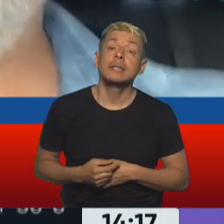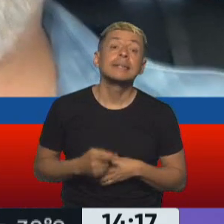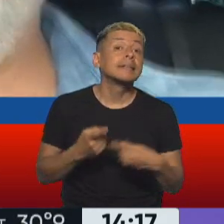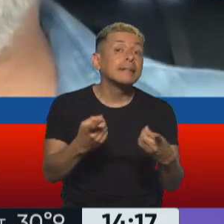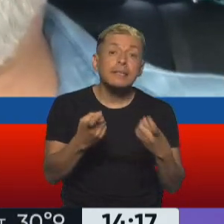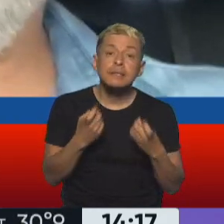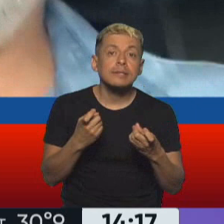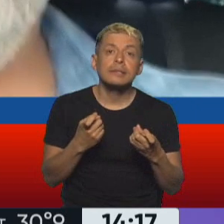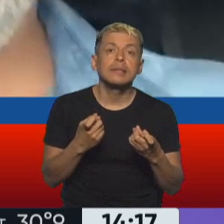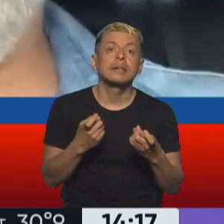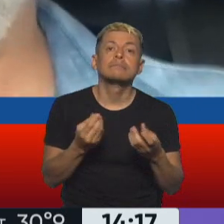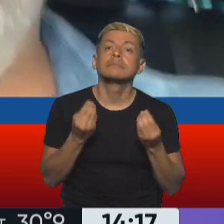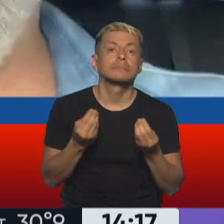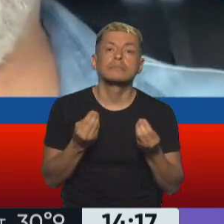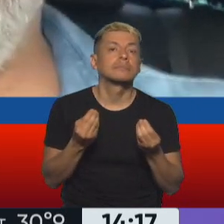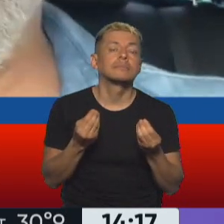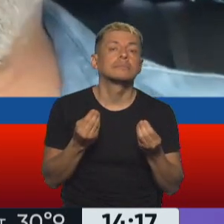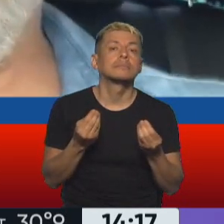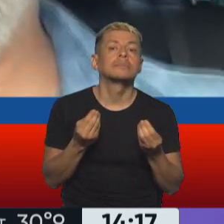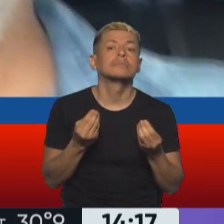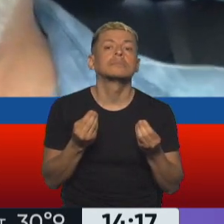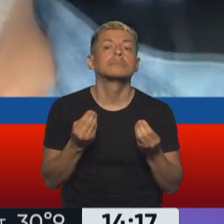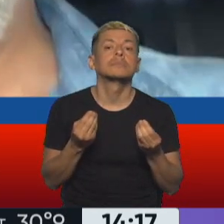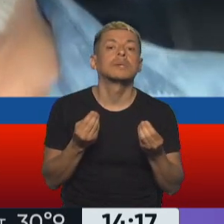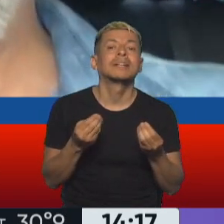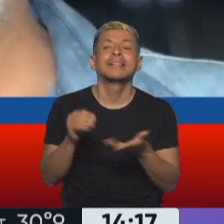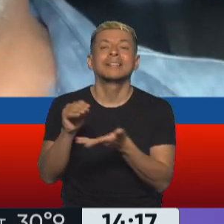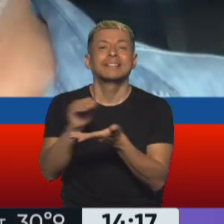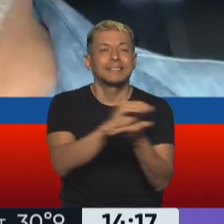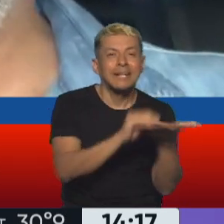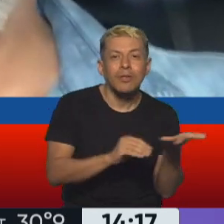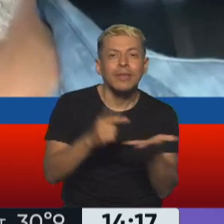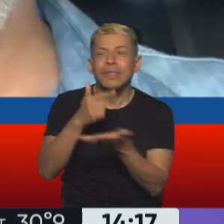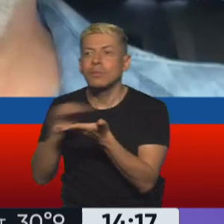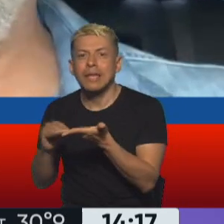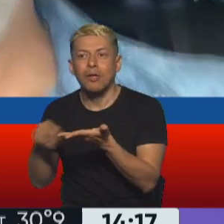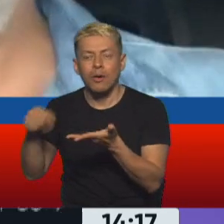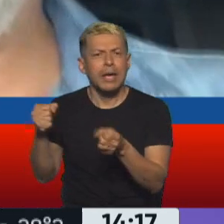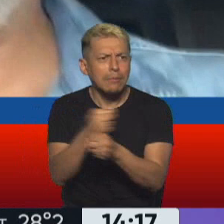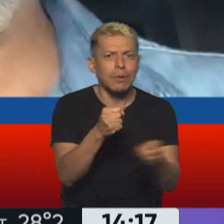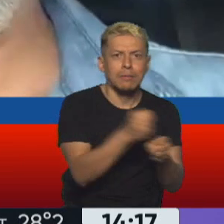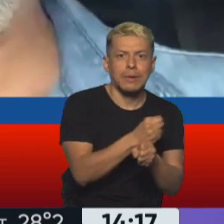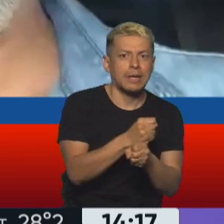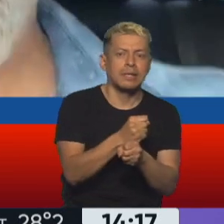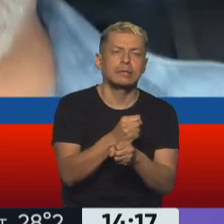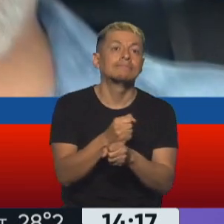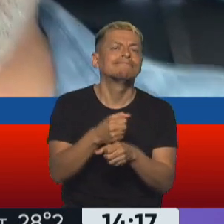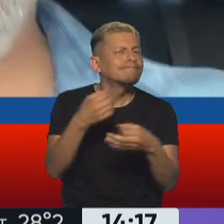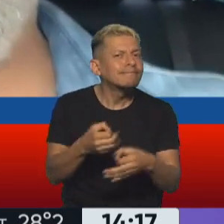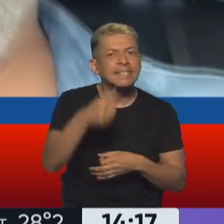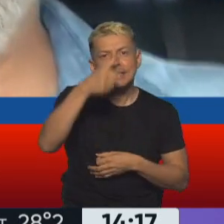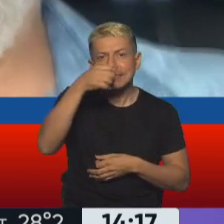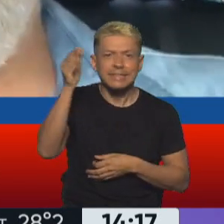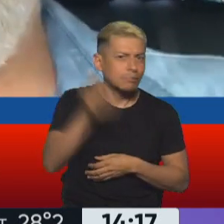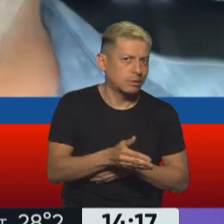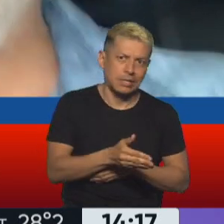no solamente la mayoría de las dos casas del Congreso, pero tienen que tener 3/5, 60% de las dos casas